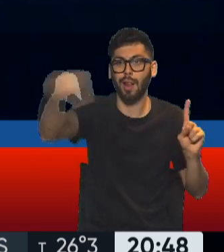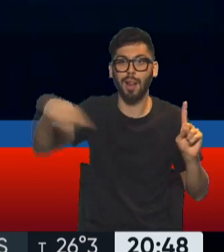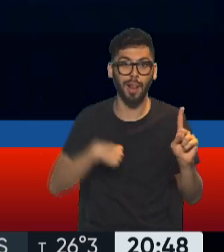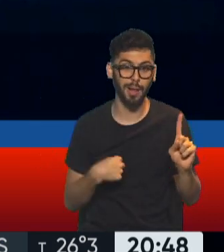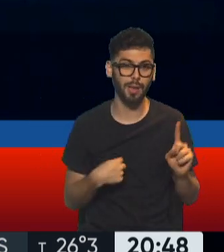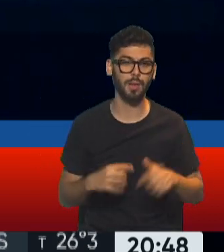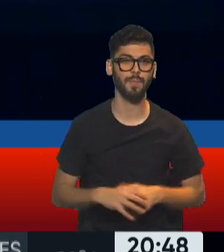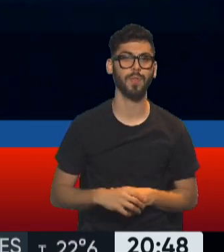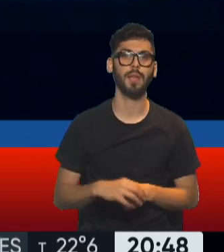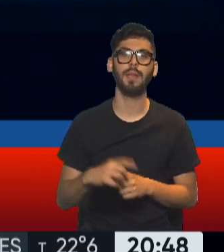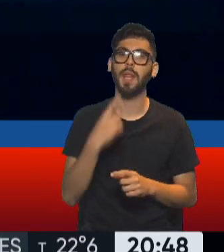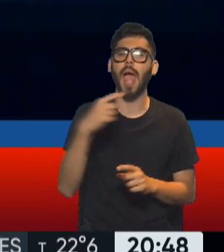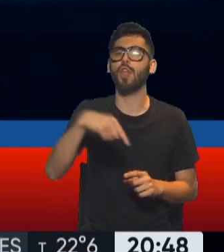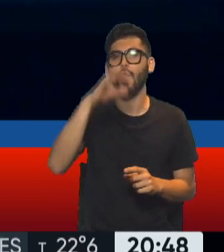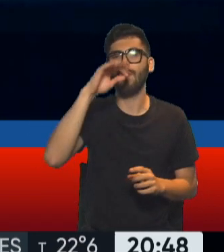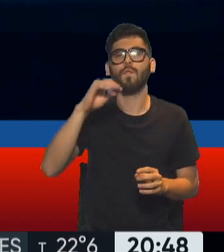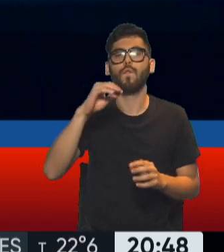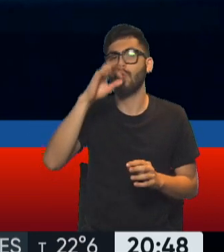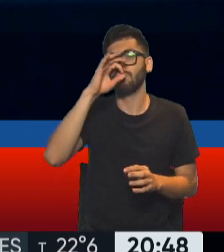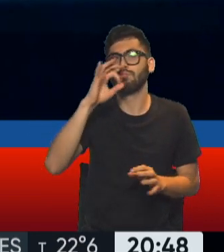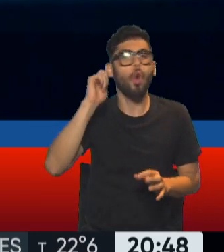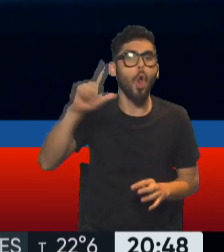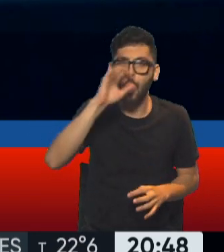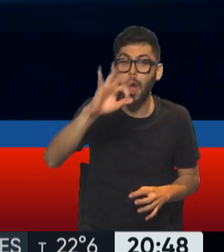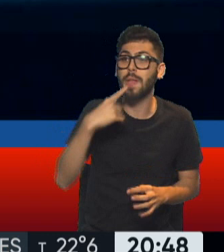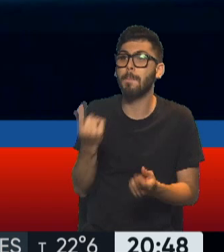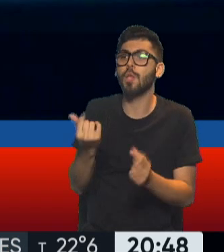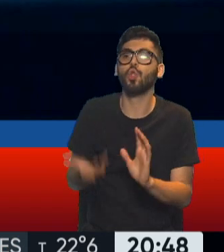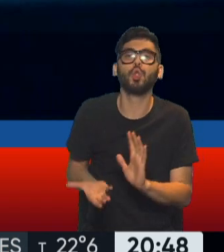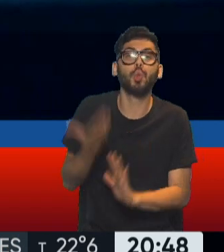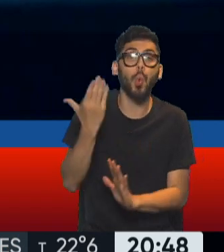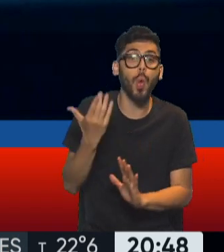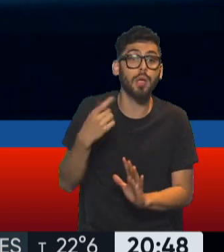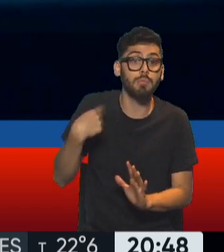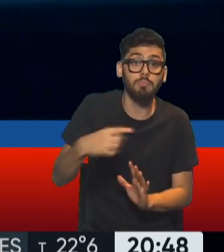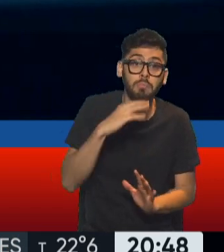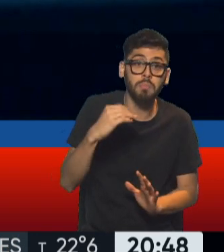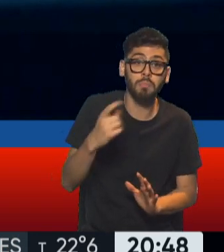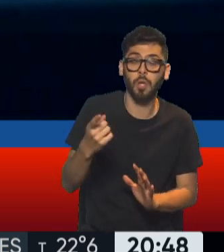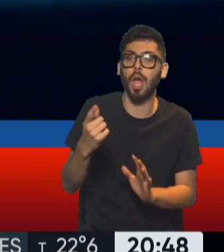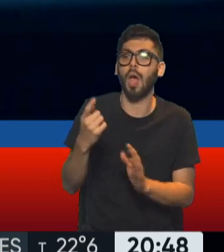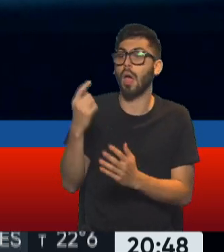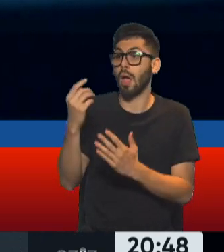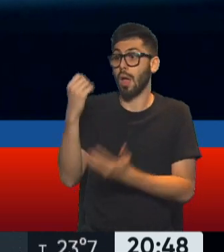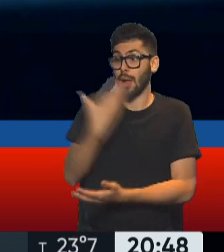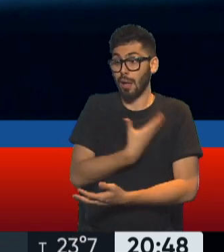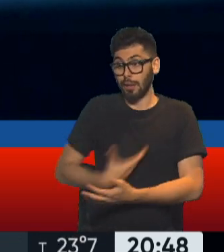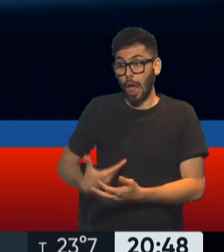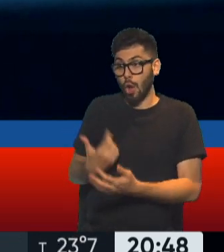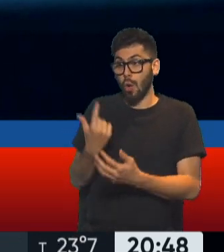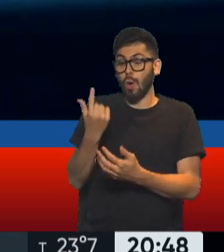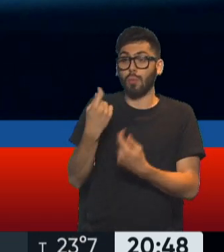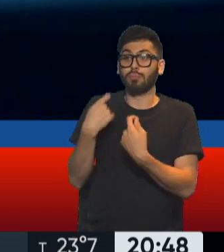funcionó es que toda la explicación de por qué los precios suben tiene que ver con que el Estado tiene déficit y el Banco Central